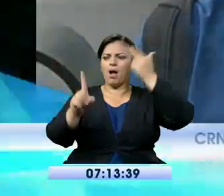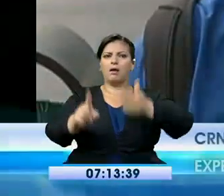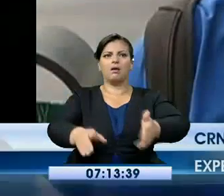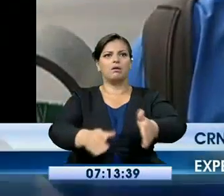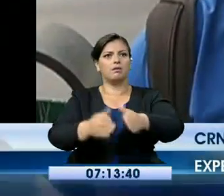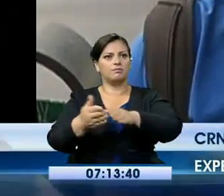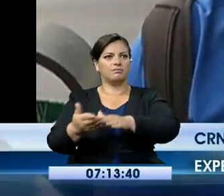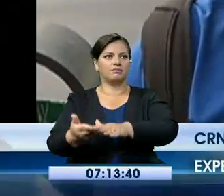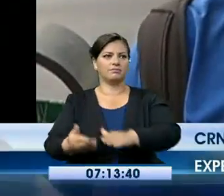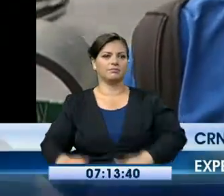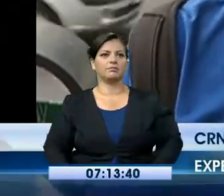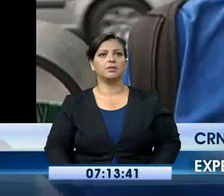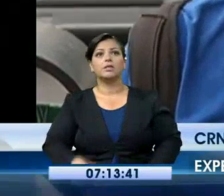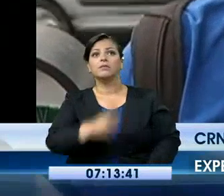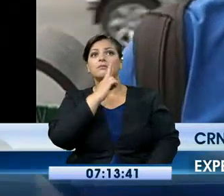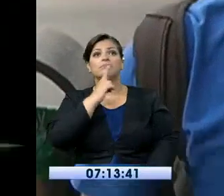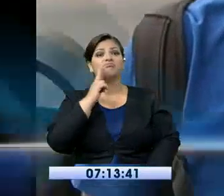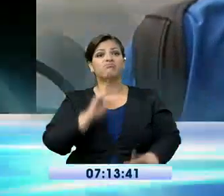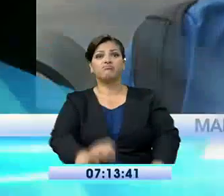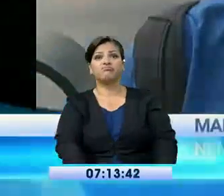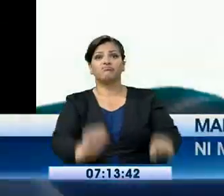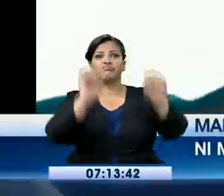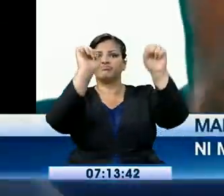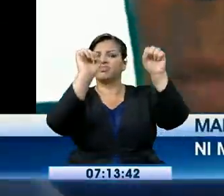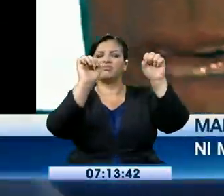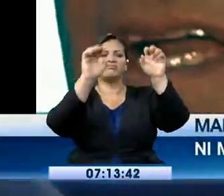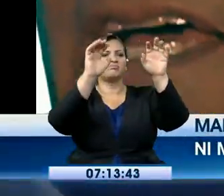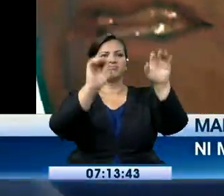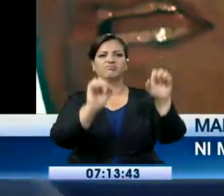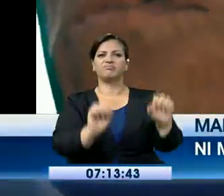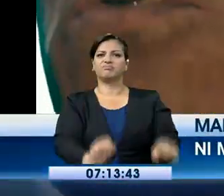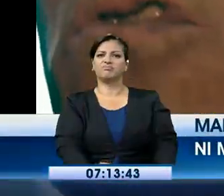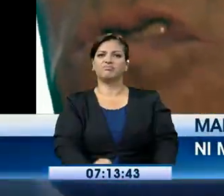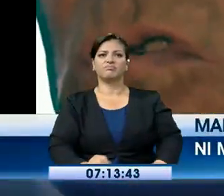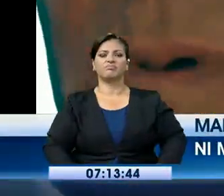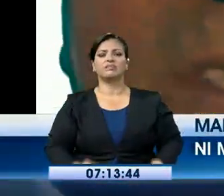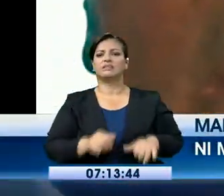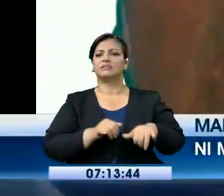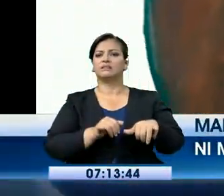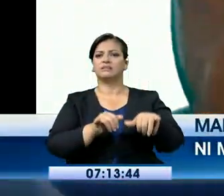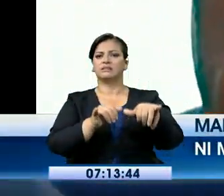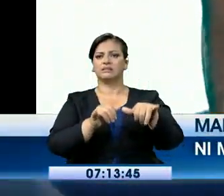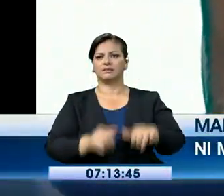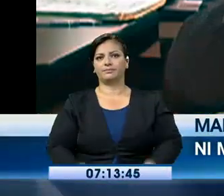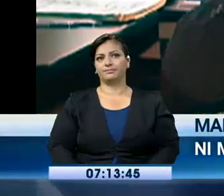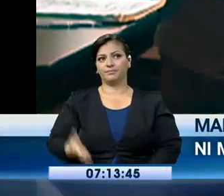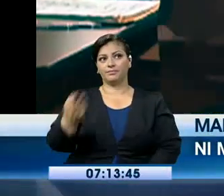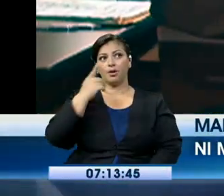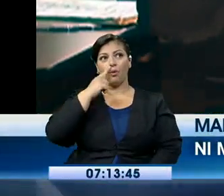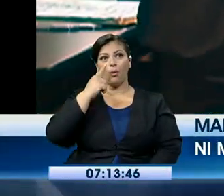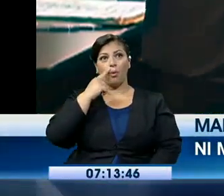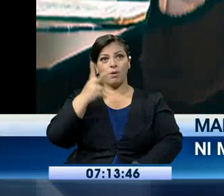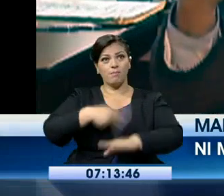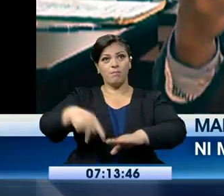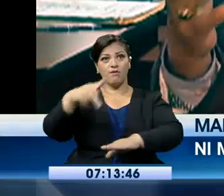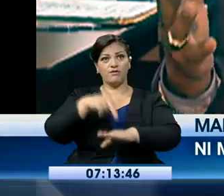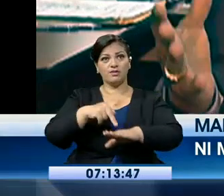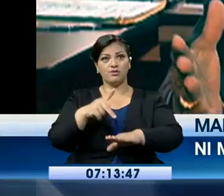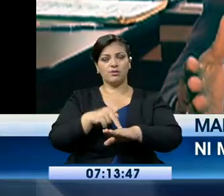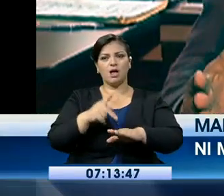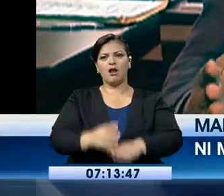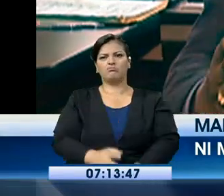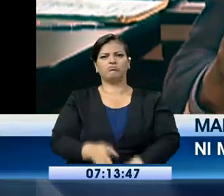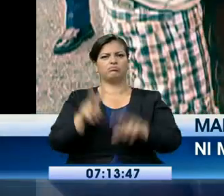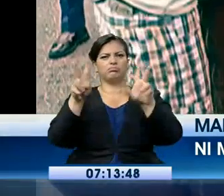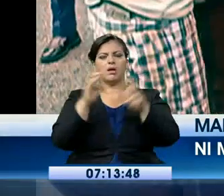Y realmente es duro. Este excomandante policial y experto en seguridad cree que tras la